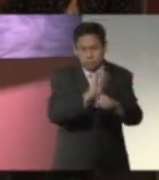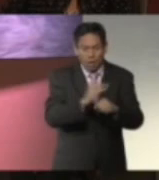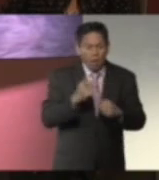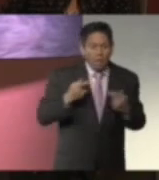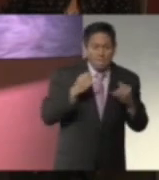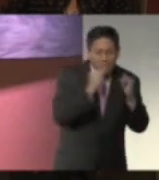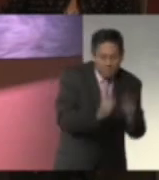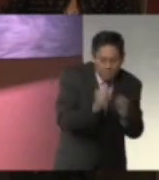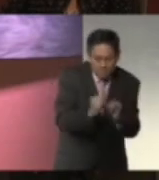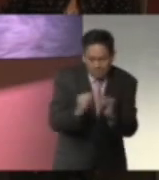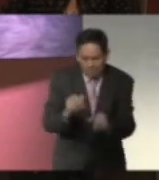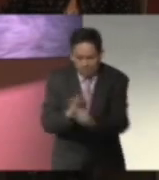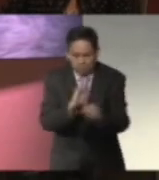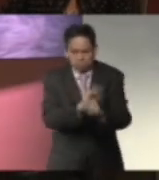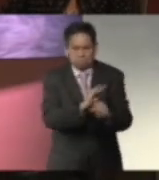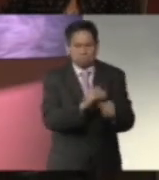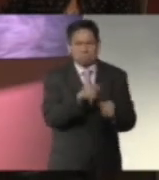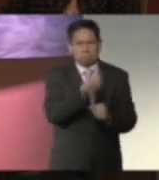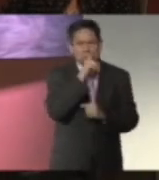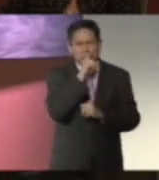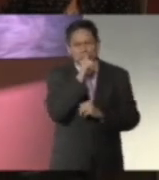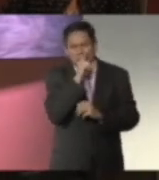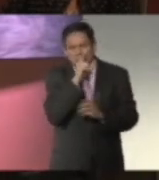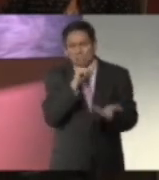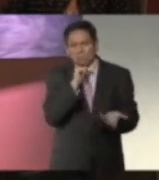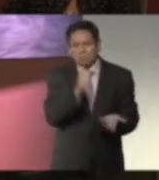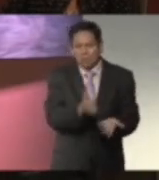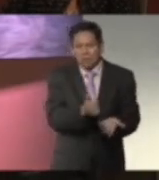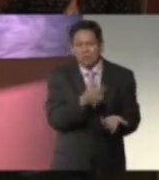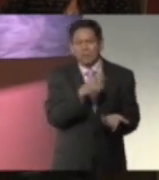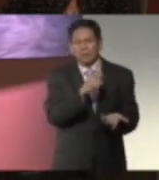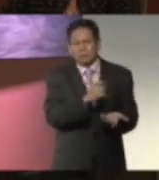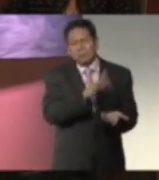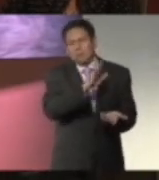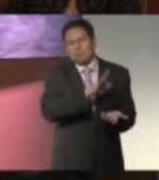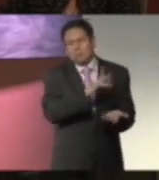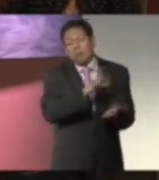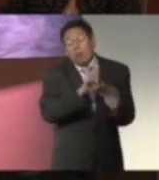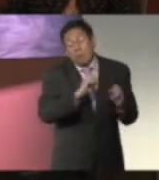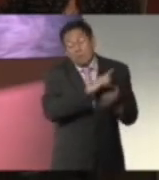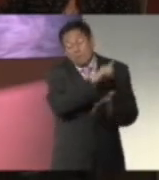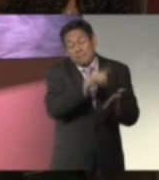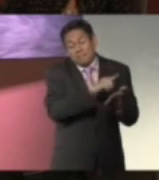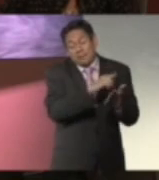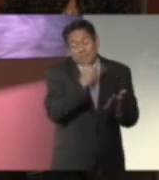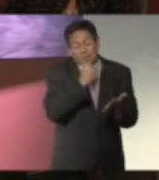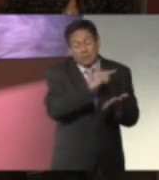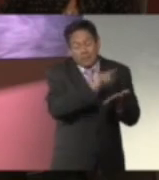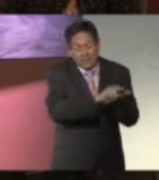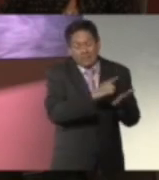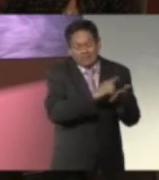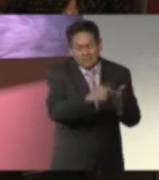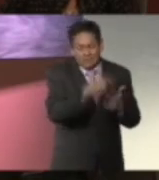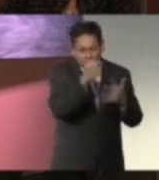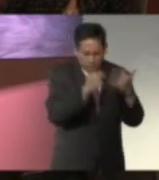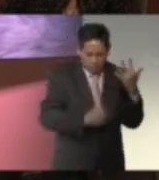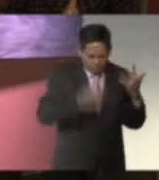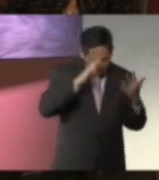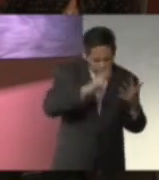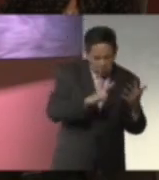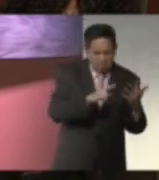centro, por decirlo de alguna manera, desde un discurso, desde un marco liberal de derechos, pero cuando dice reivindicación de una